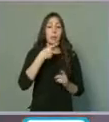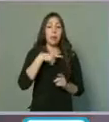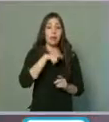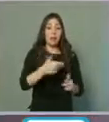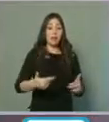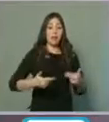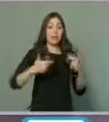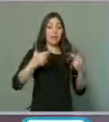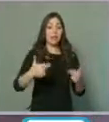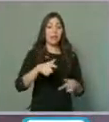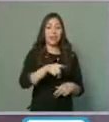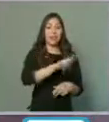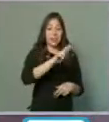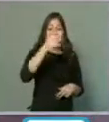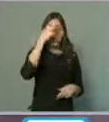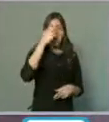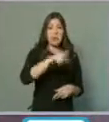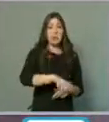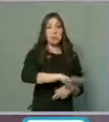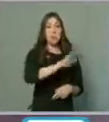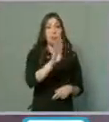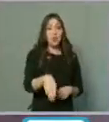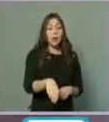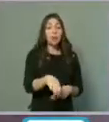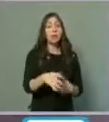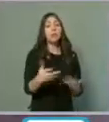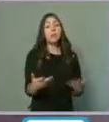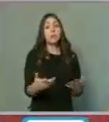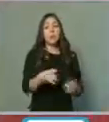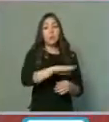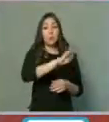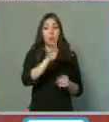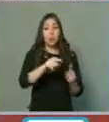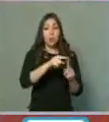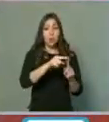lo que le tocaba se repartirá a su vez entre los herederos de